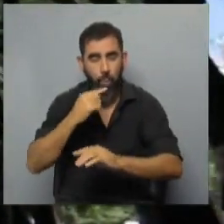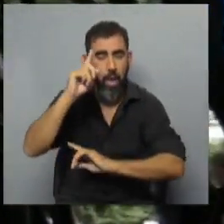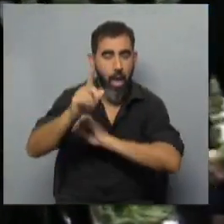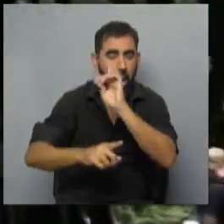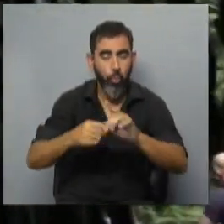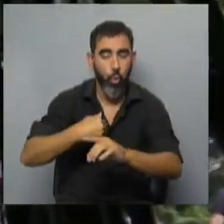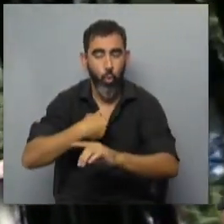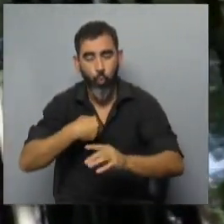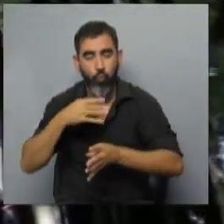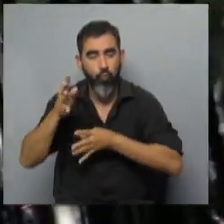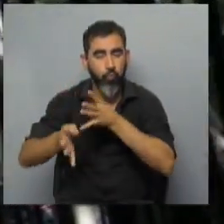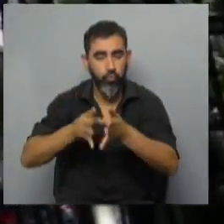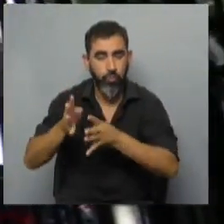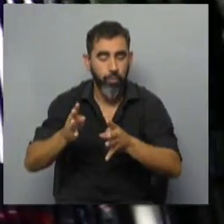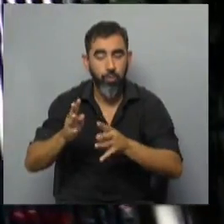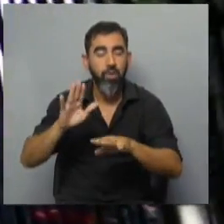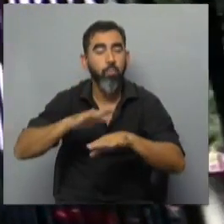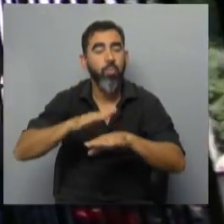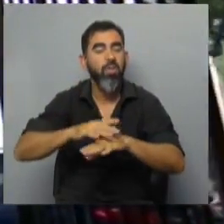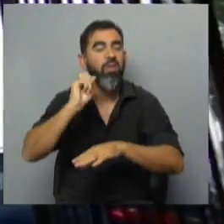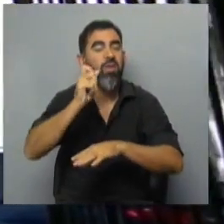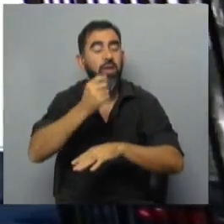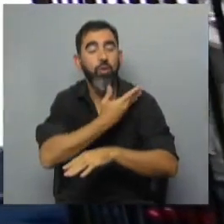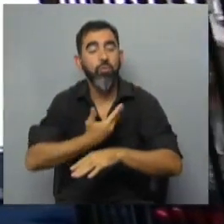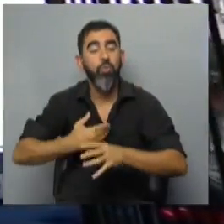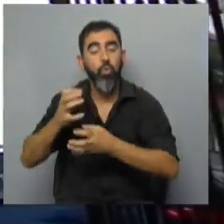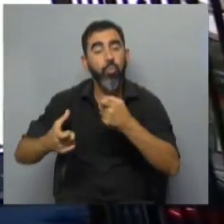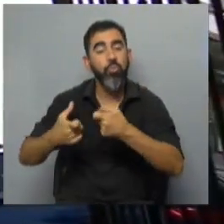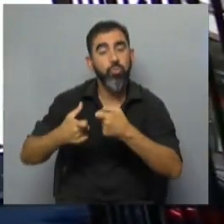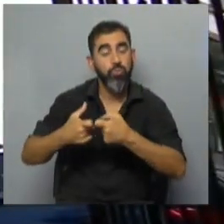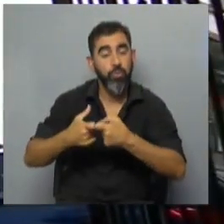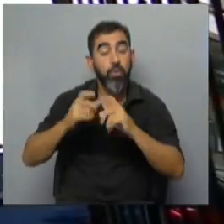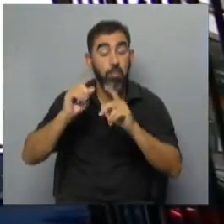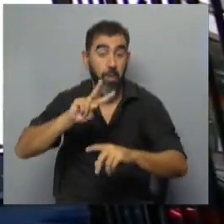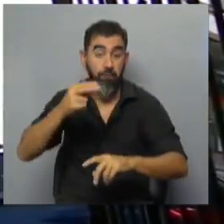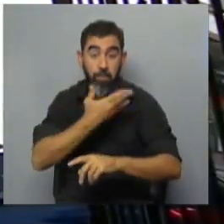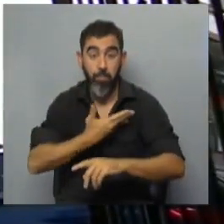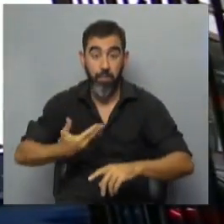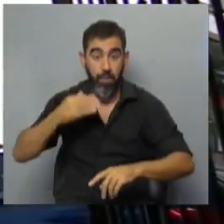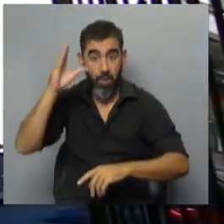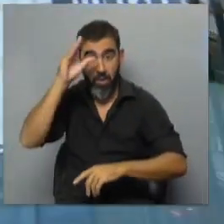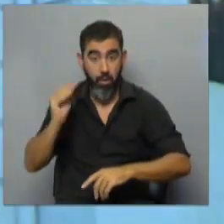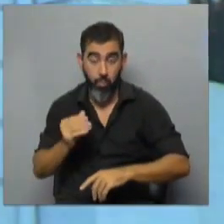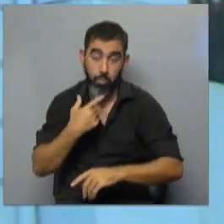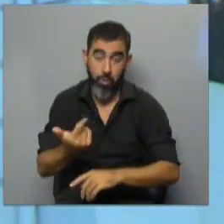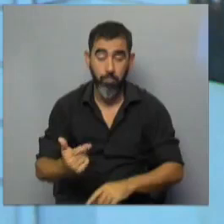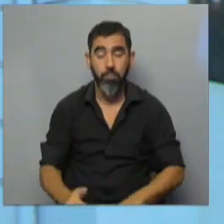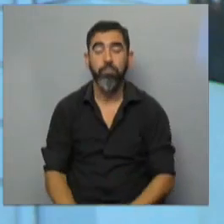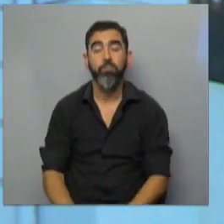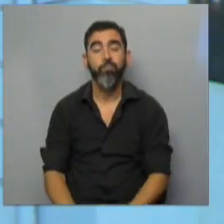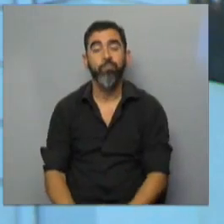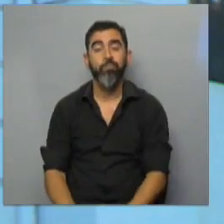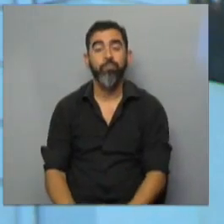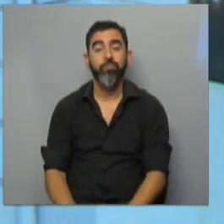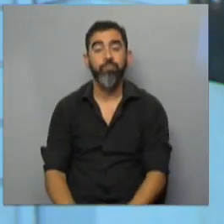su rol y funcionamiento por parte de referentes de la coalición multicolor entre ellas la vicepresidenta de la república beatriz argimón